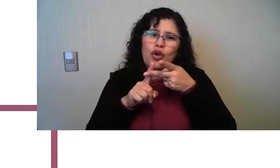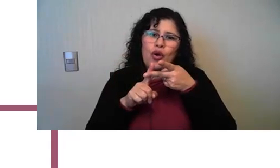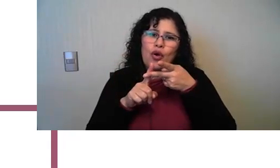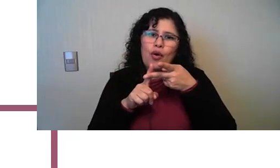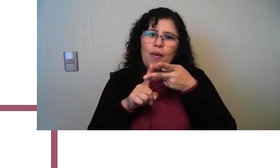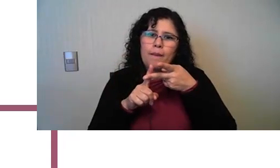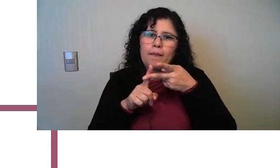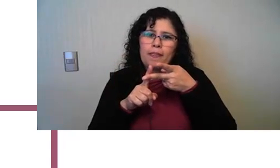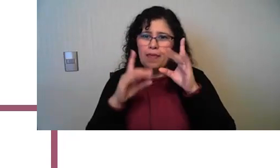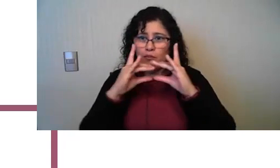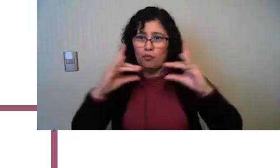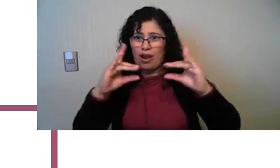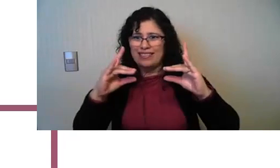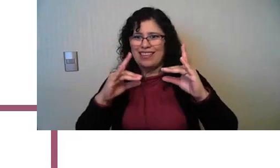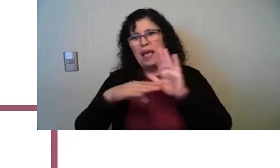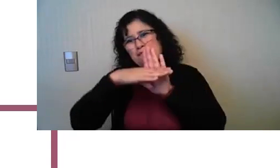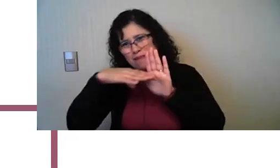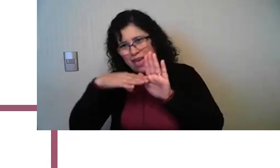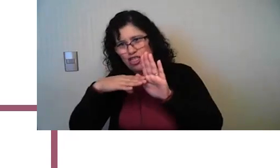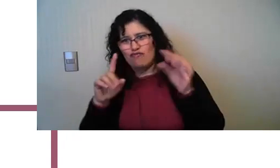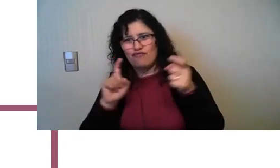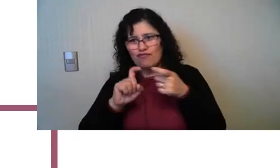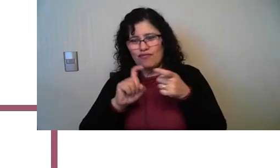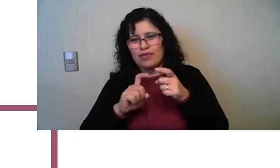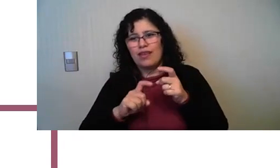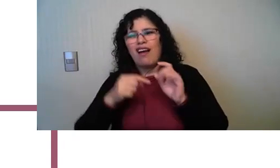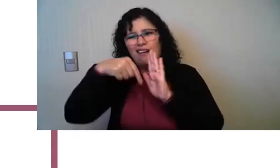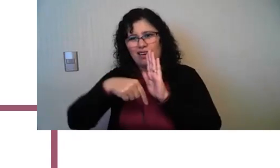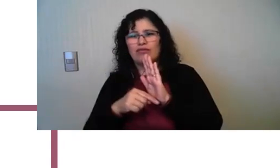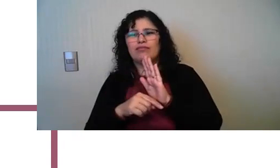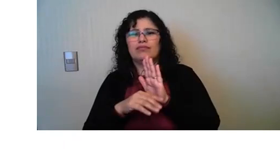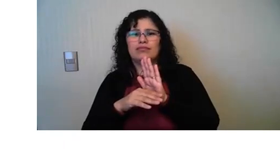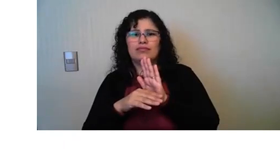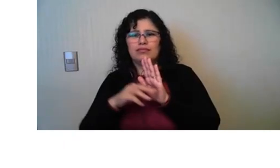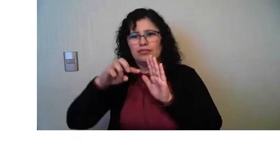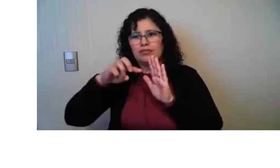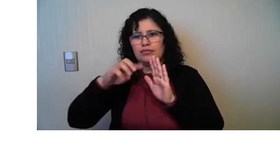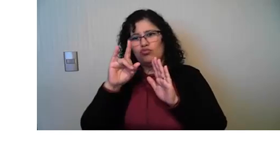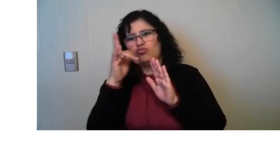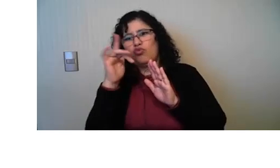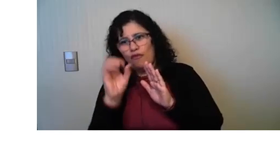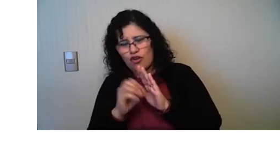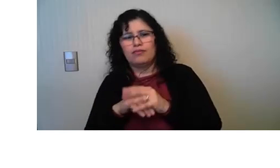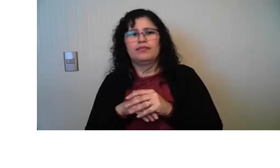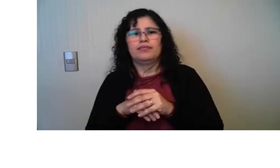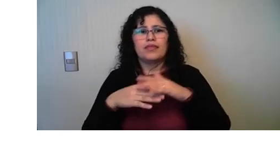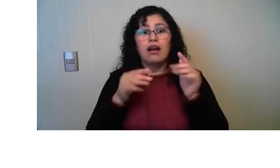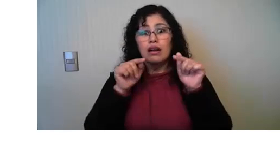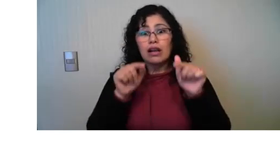puente, pedúnculo cerebeloso medio y bulbo, pedúnculo cerebeloso inferior. Pero funcionalmente hay